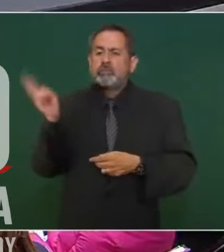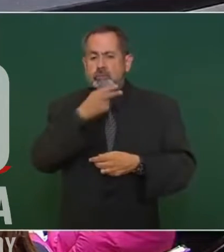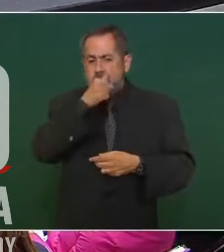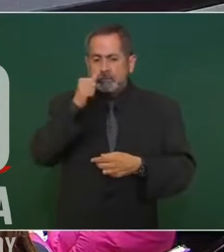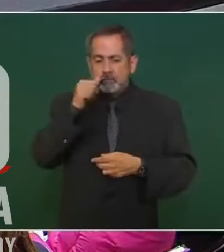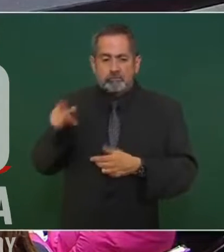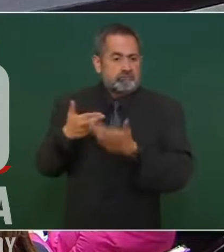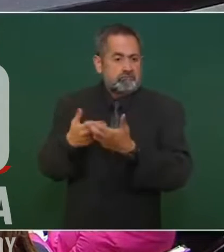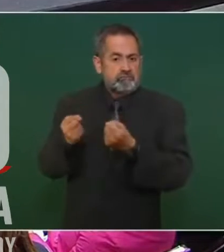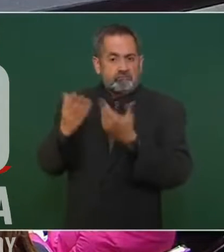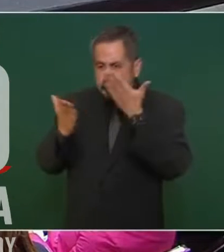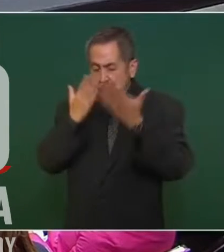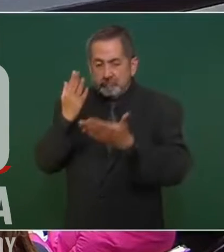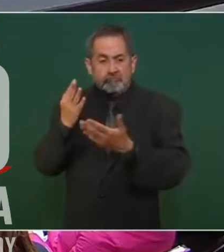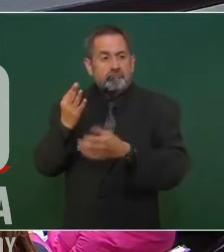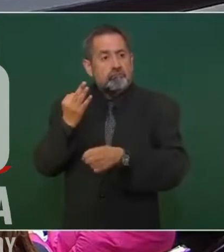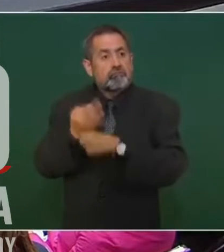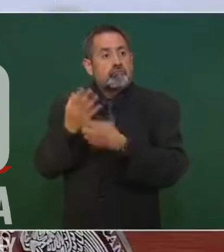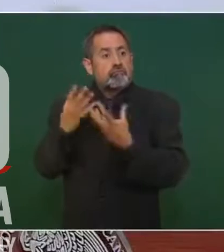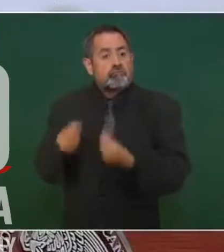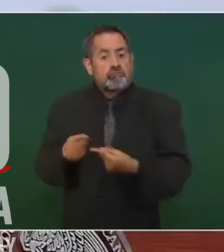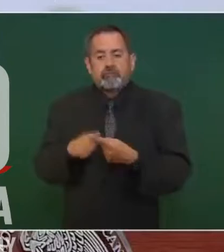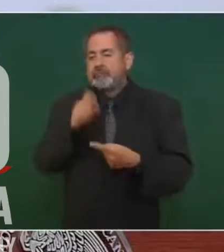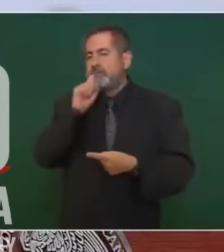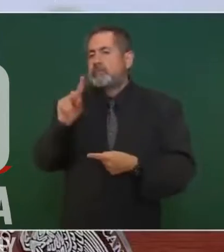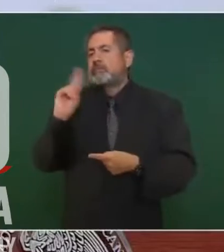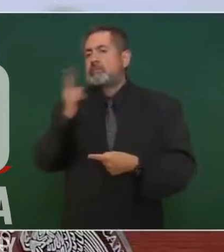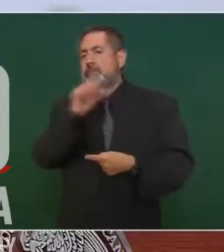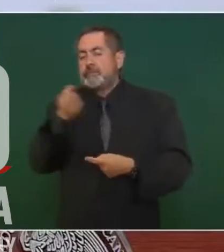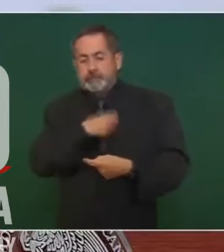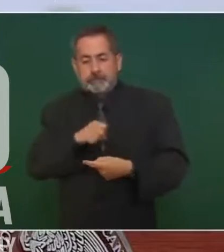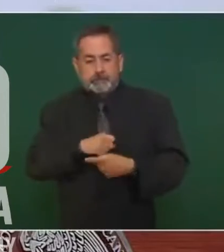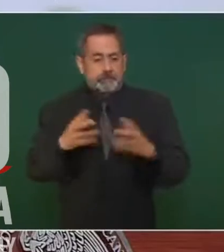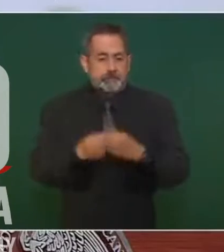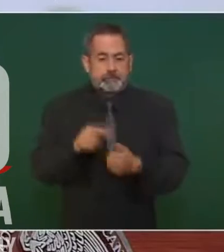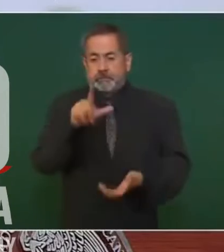Juárez y de la Universidad de la Salud, respectivamente